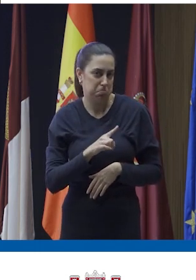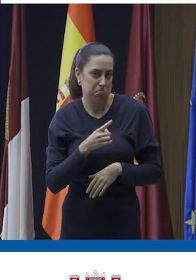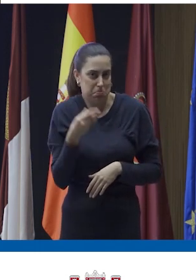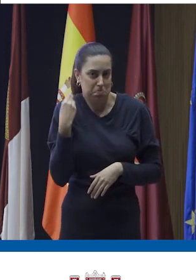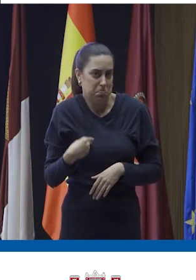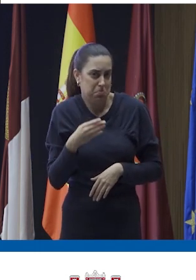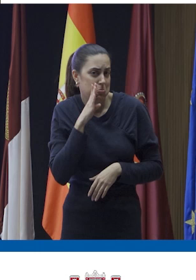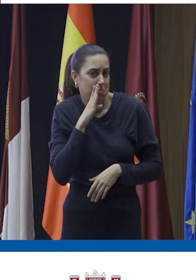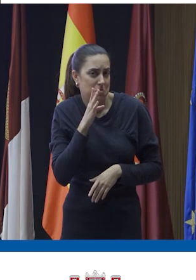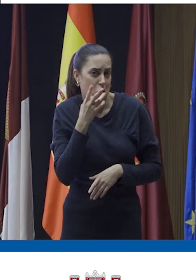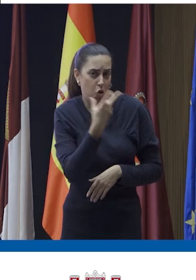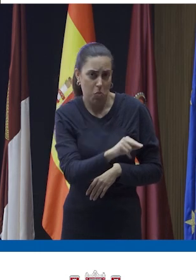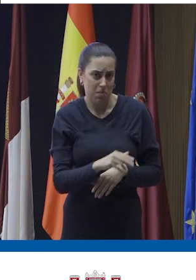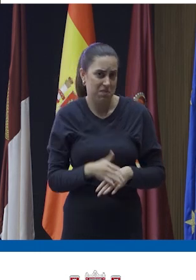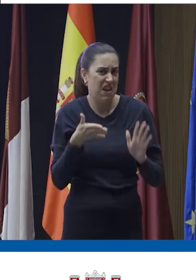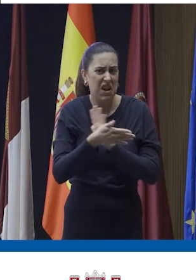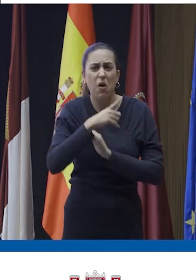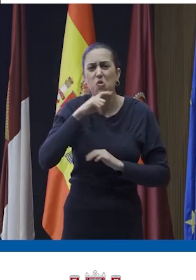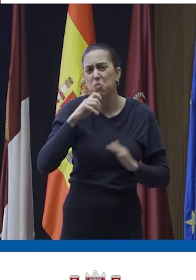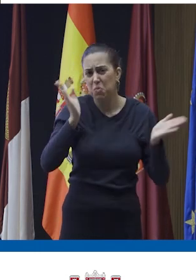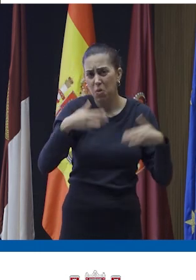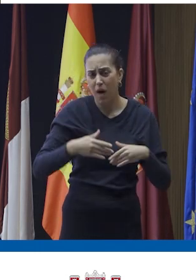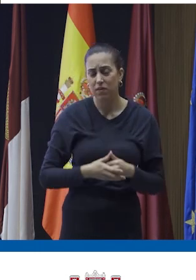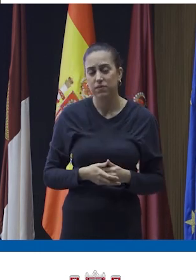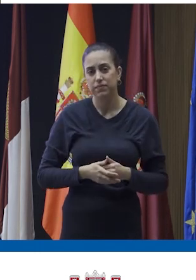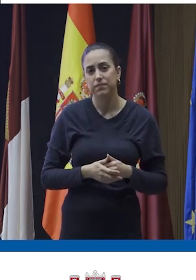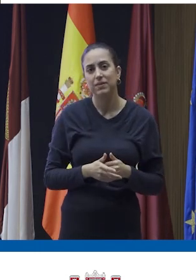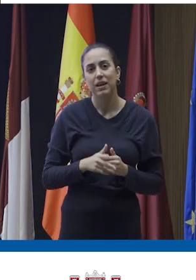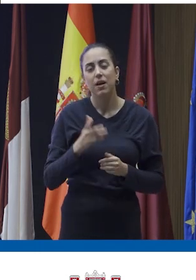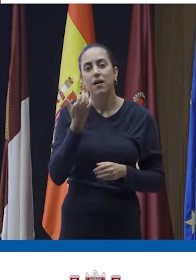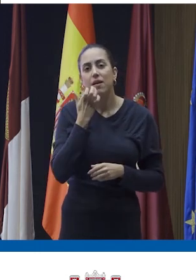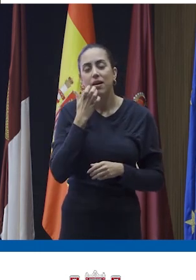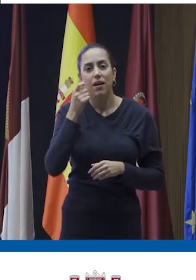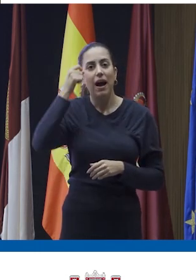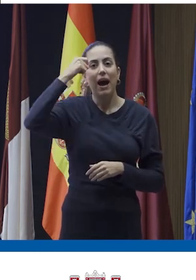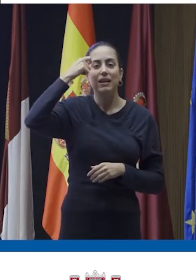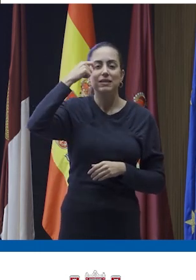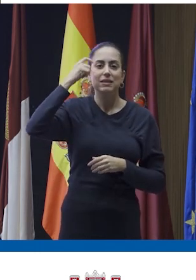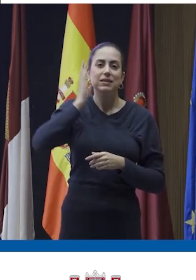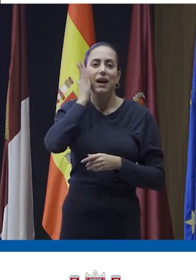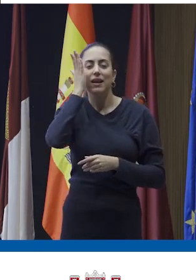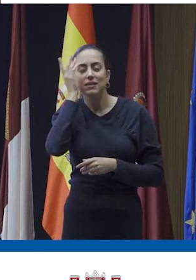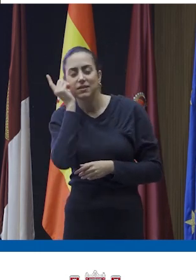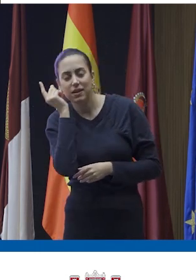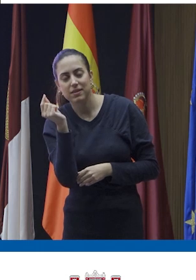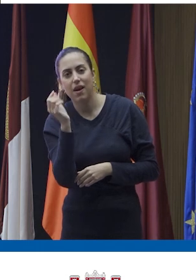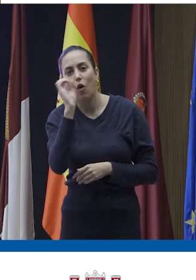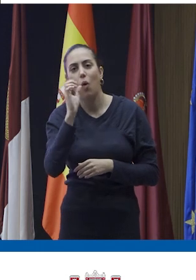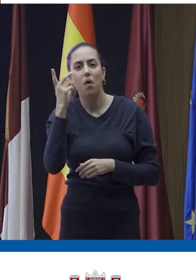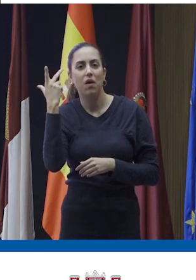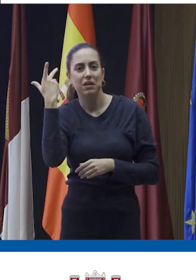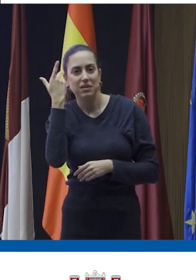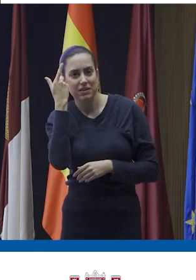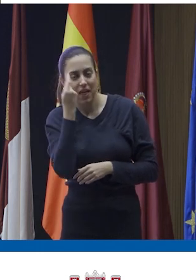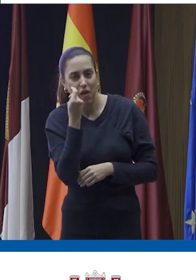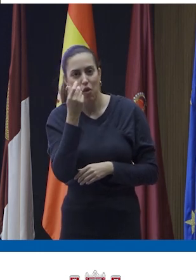no. Con todo lo que hemos comentado, la anestesia tópica combinada con sedación o incluso